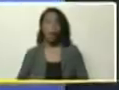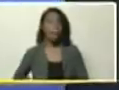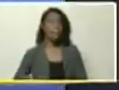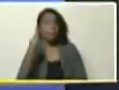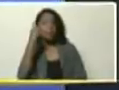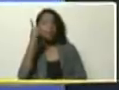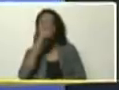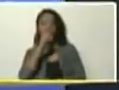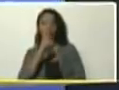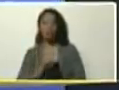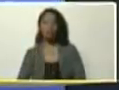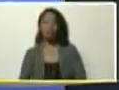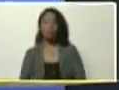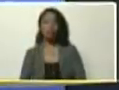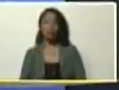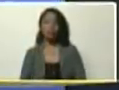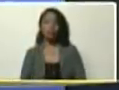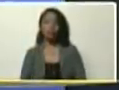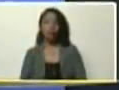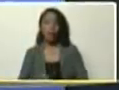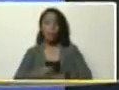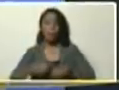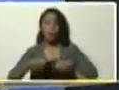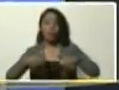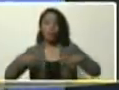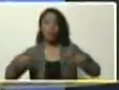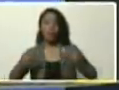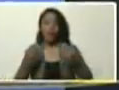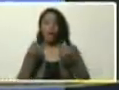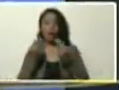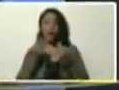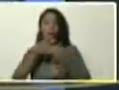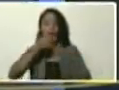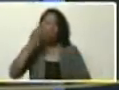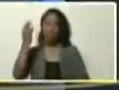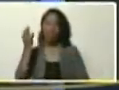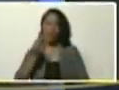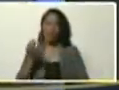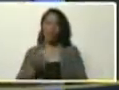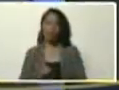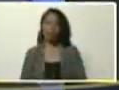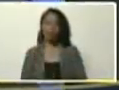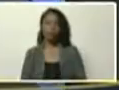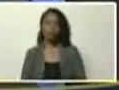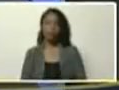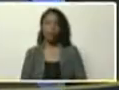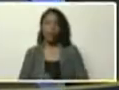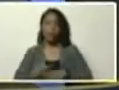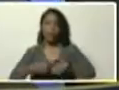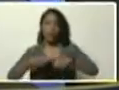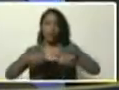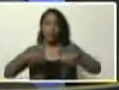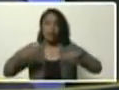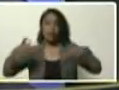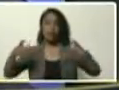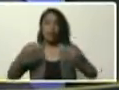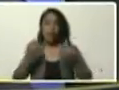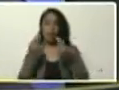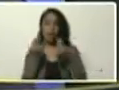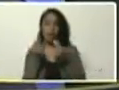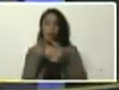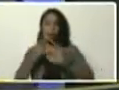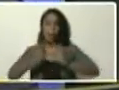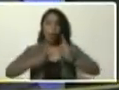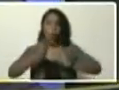año de crecimiento de la economía real, de crecimiento de la economía que